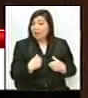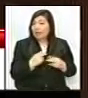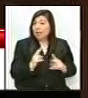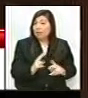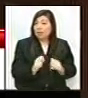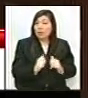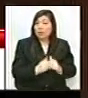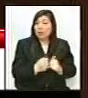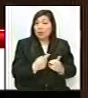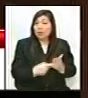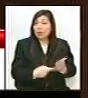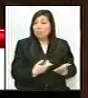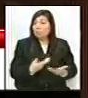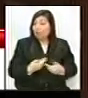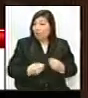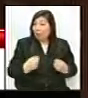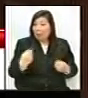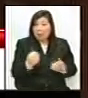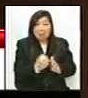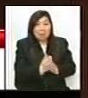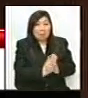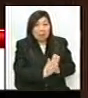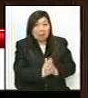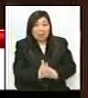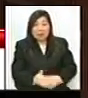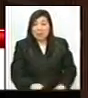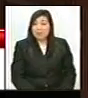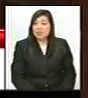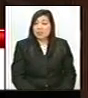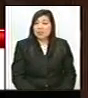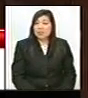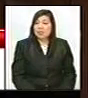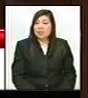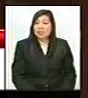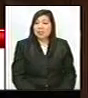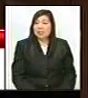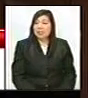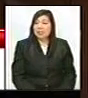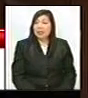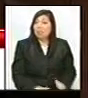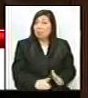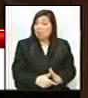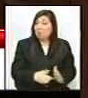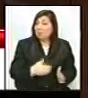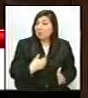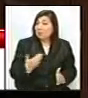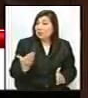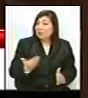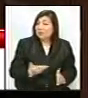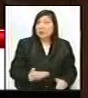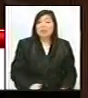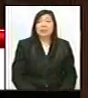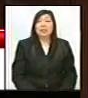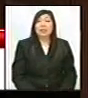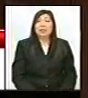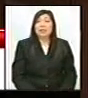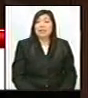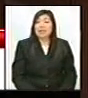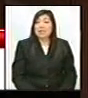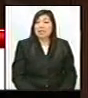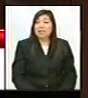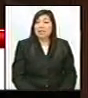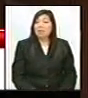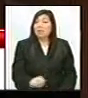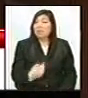con la existencia de una dádiva, de un beneficio, de una ventaja? ¿Se puede extraer que el doctor Inostroza Pariachi